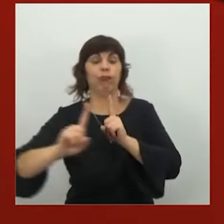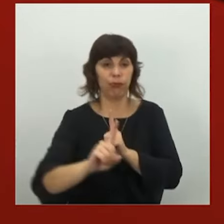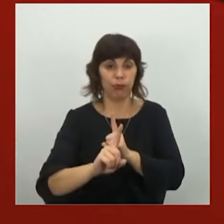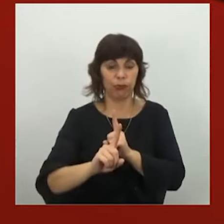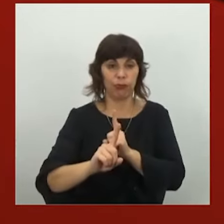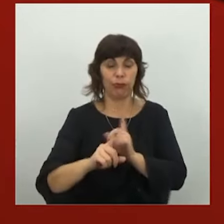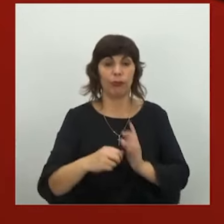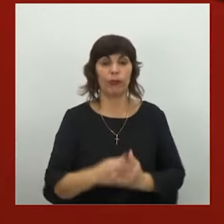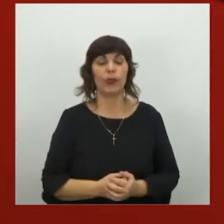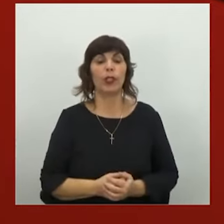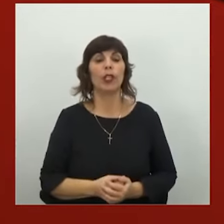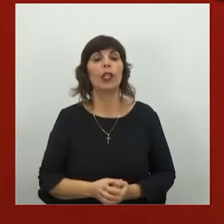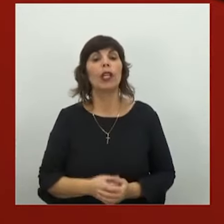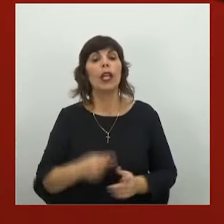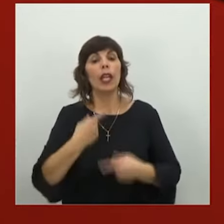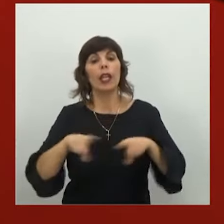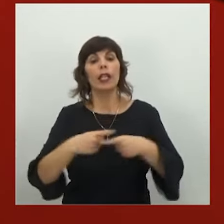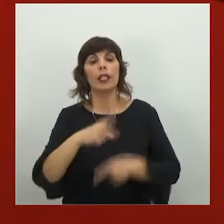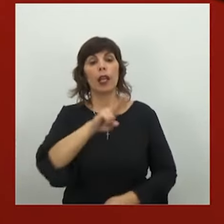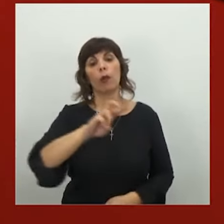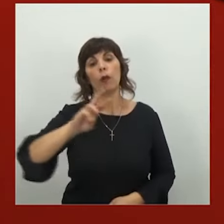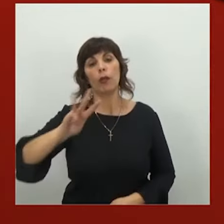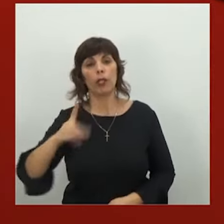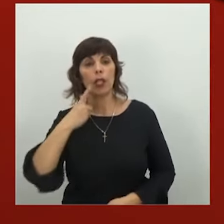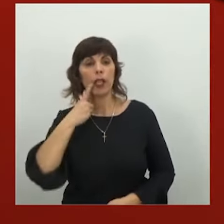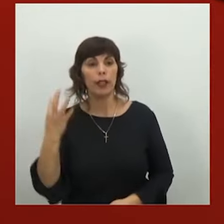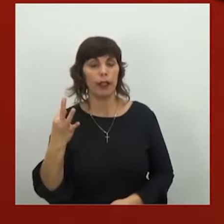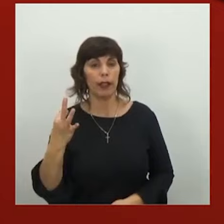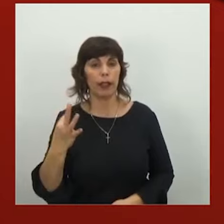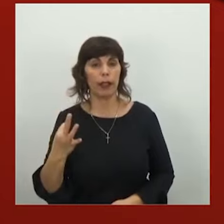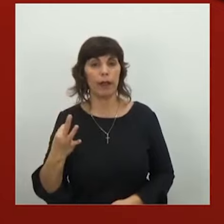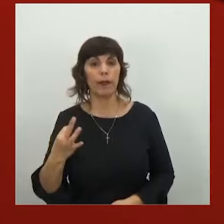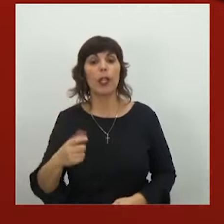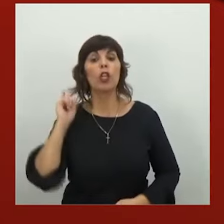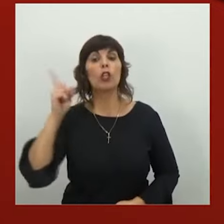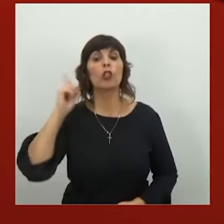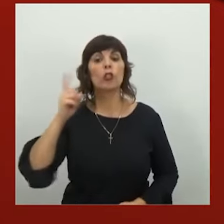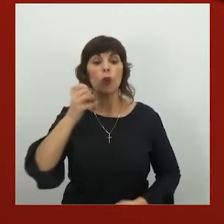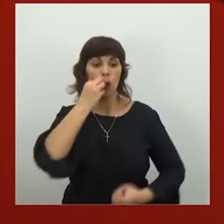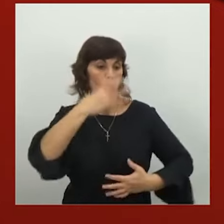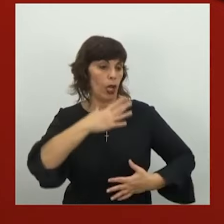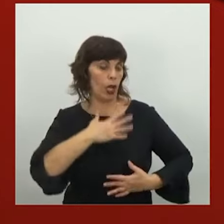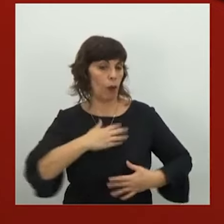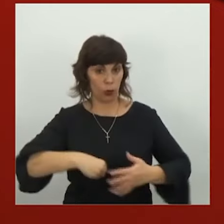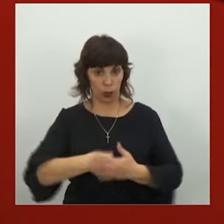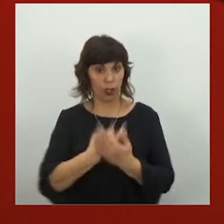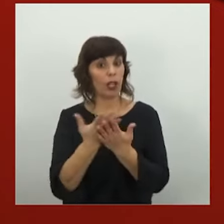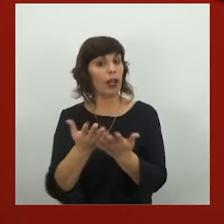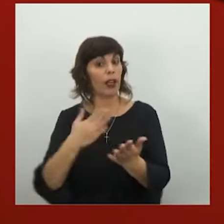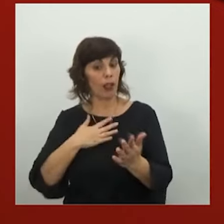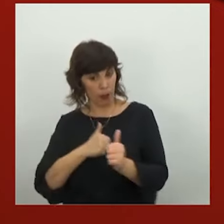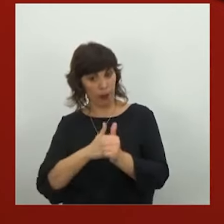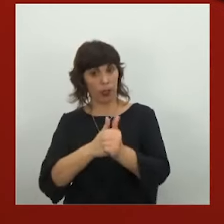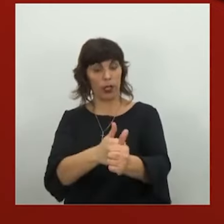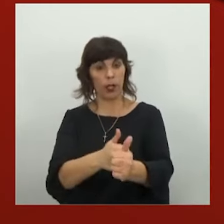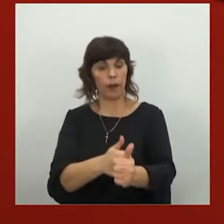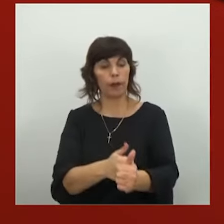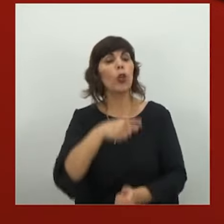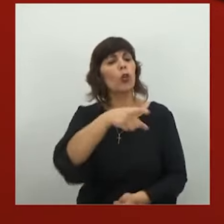bondad y la gracia me seguirán. Y querido oyente, mire, ¿por qué no hace una prueba? Atención.